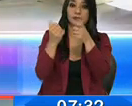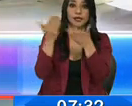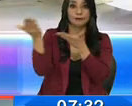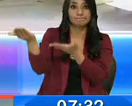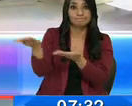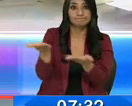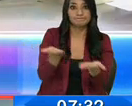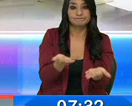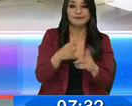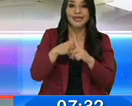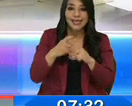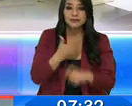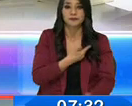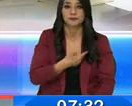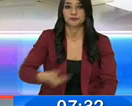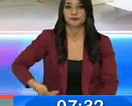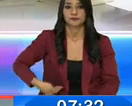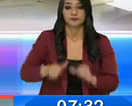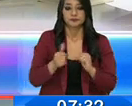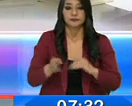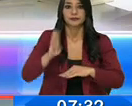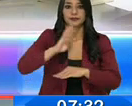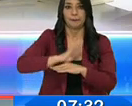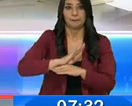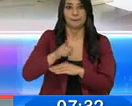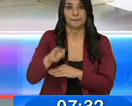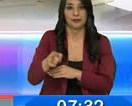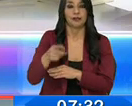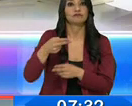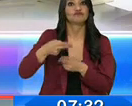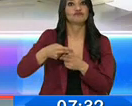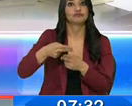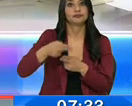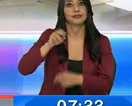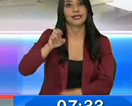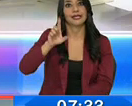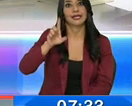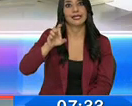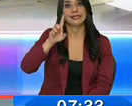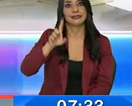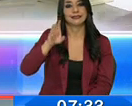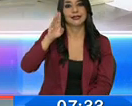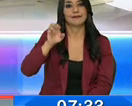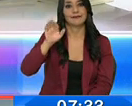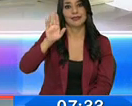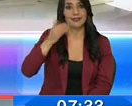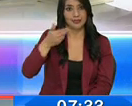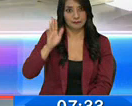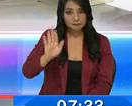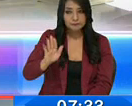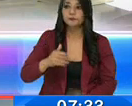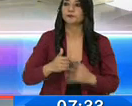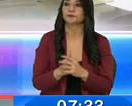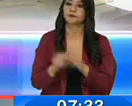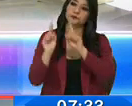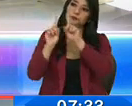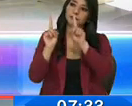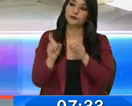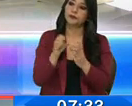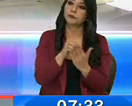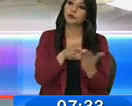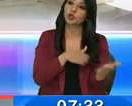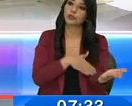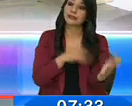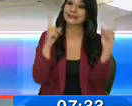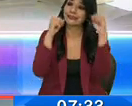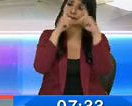la expresidenta de la Asamblea Nacional, la asambleísta de Alianza País, Elizabeth Cabezas. Partamos de un hecho, proyecto complejo,